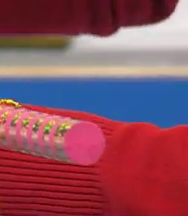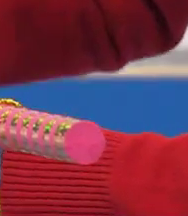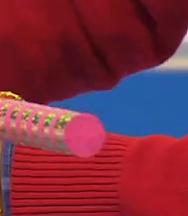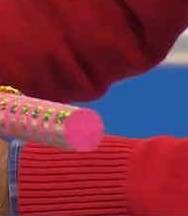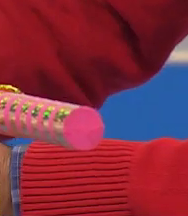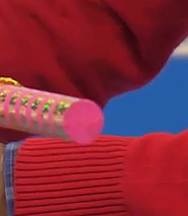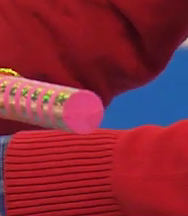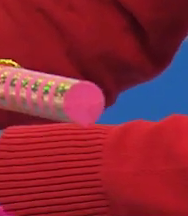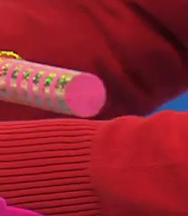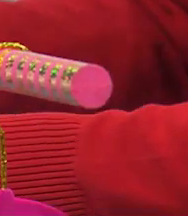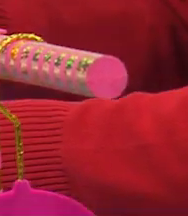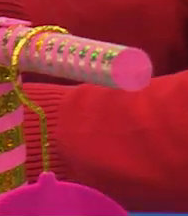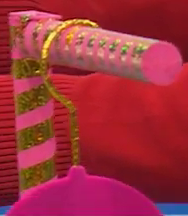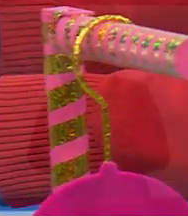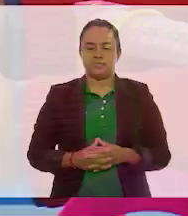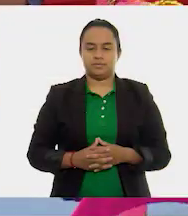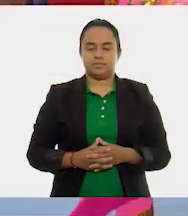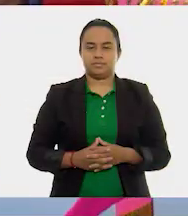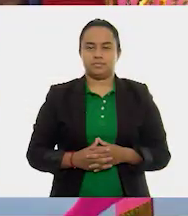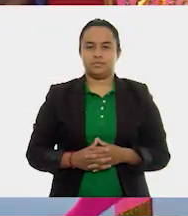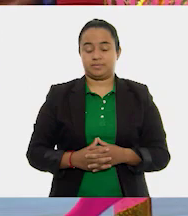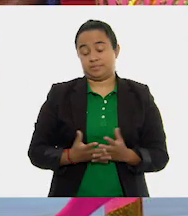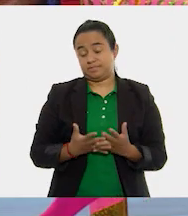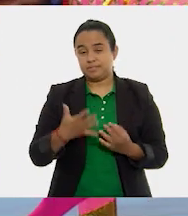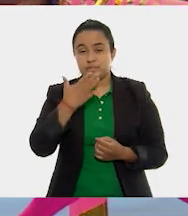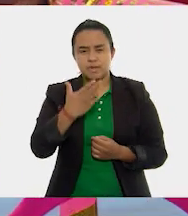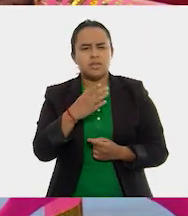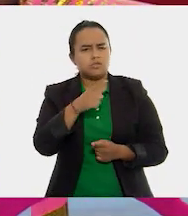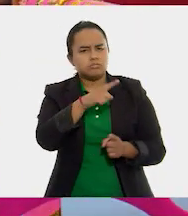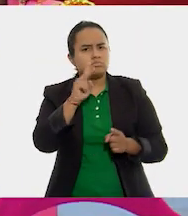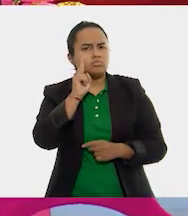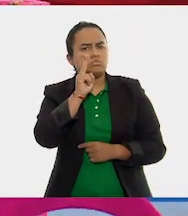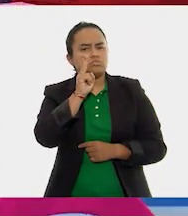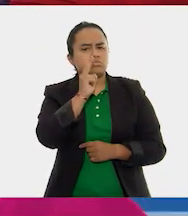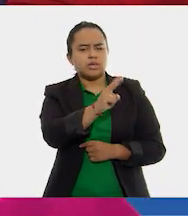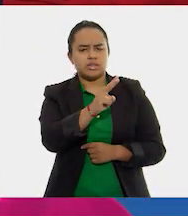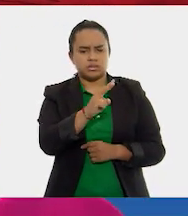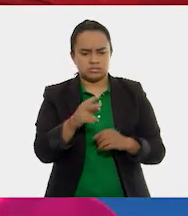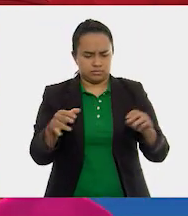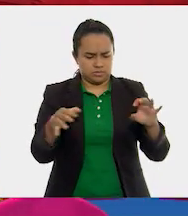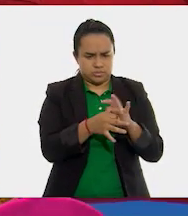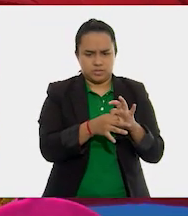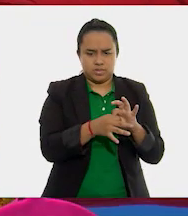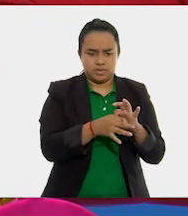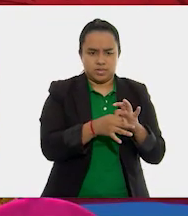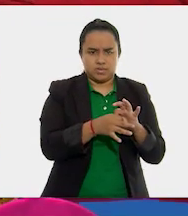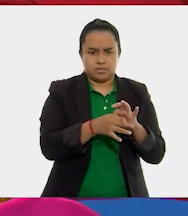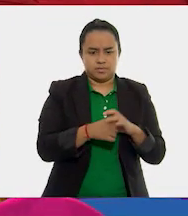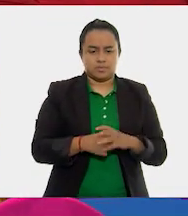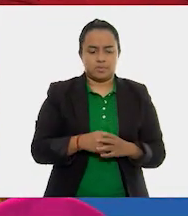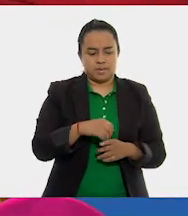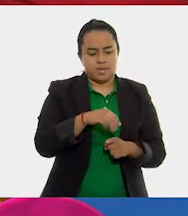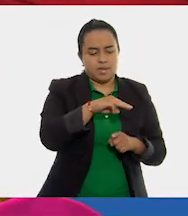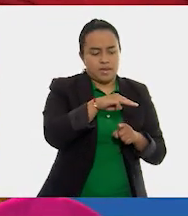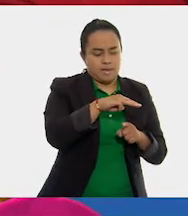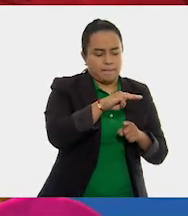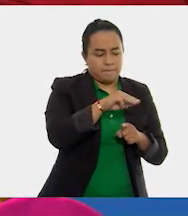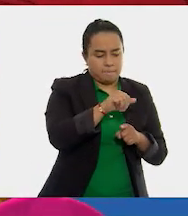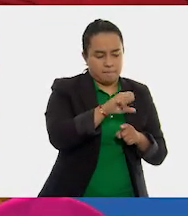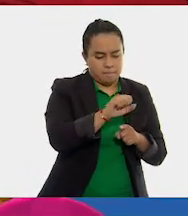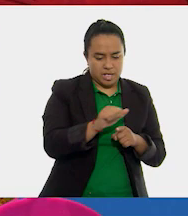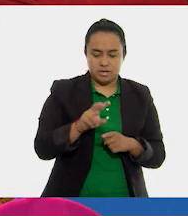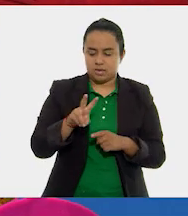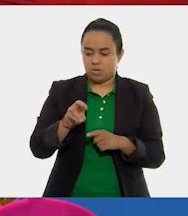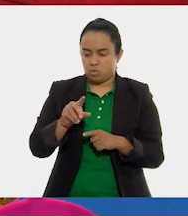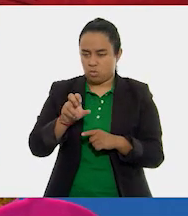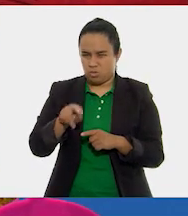Cuidado, cuidado, cuidado. muy bien. Entonces podemos observar que la relación que existe entre masa y volumen en el caso